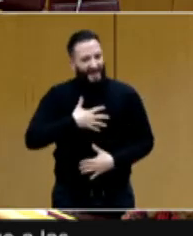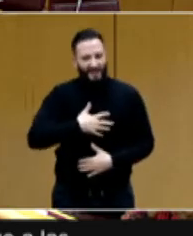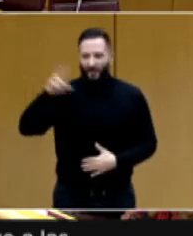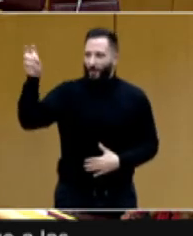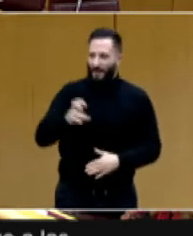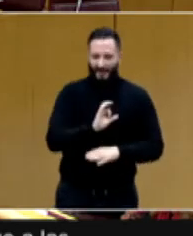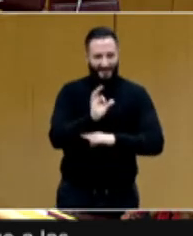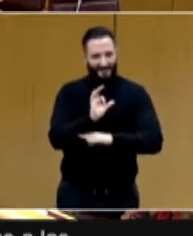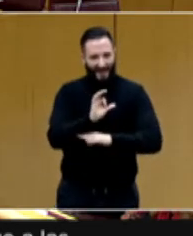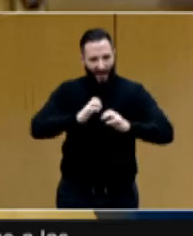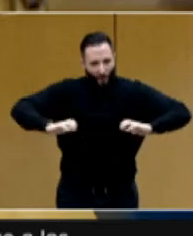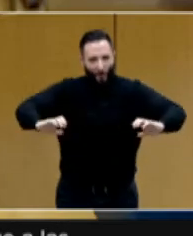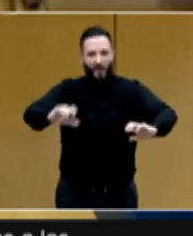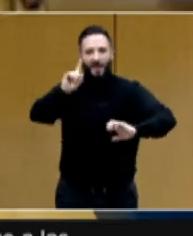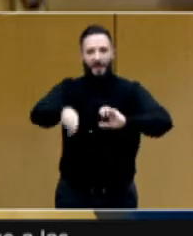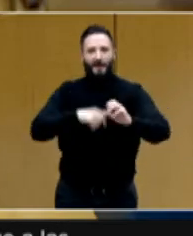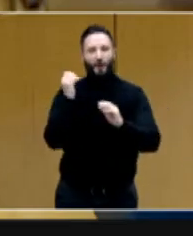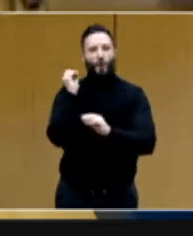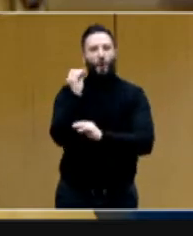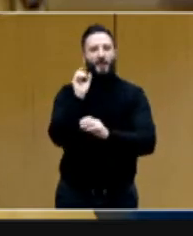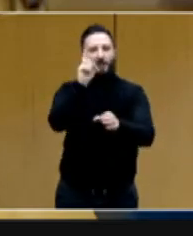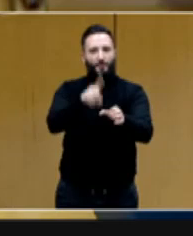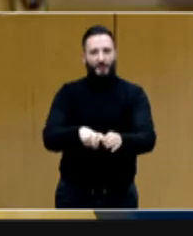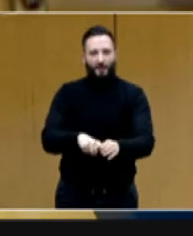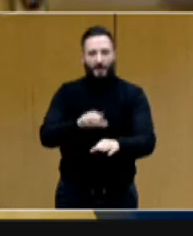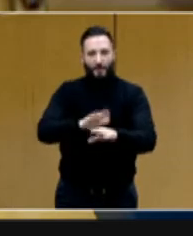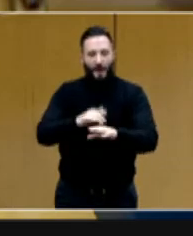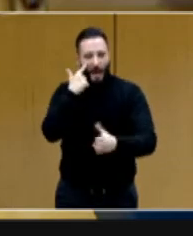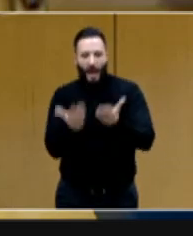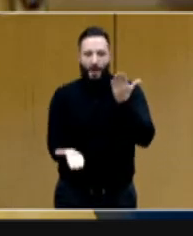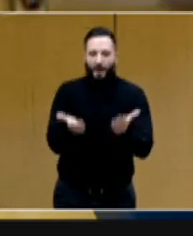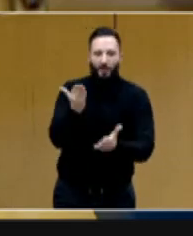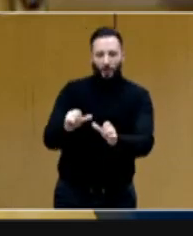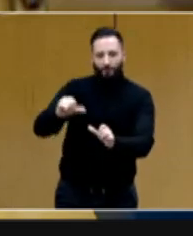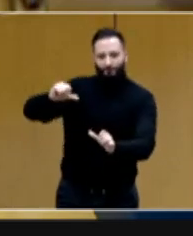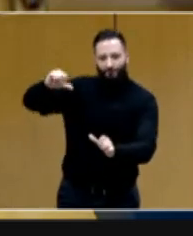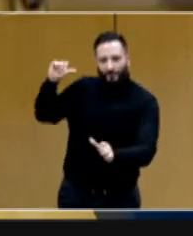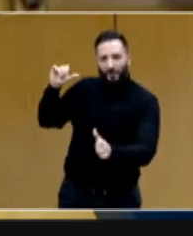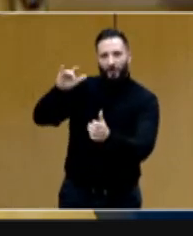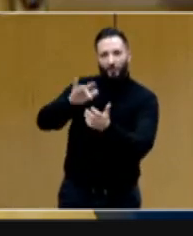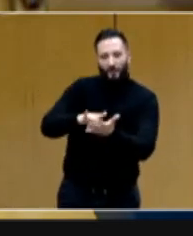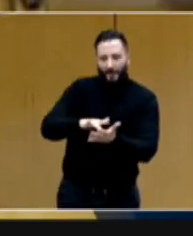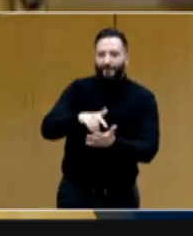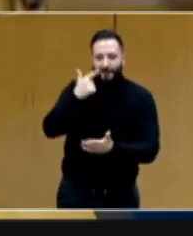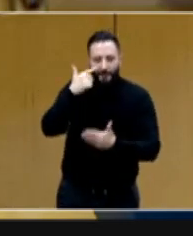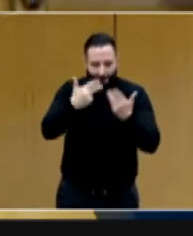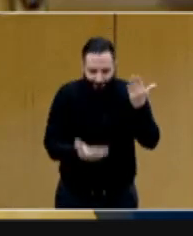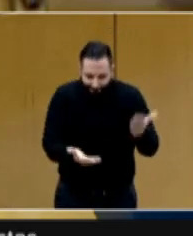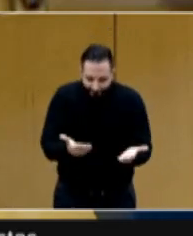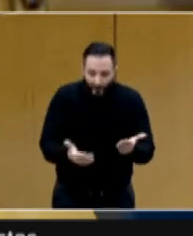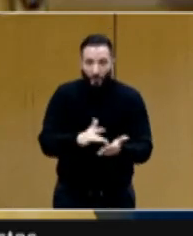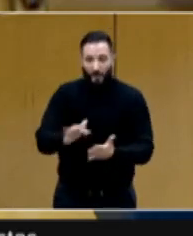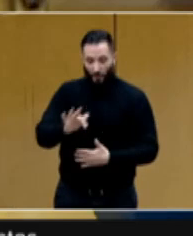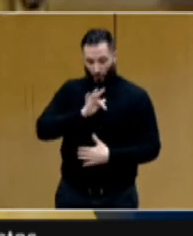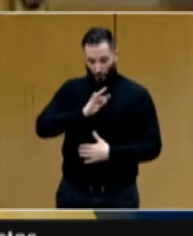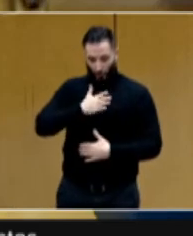estas jornadas de un poco de evaluación de Tomar nota de lo que ha sucedido después esta ley tan ambiciosa yo tomo la palabra aquí Pues un